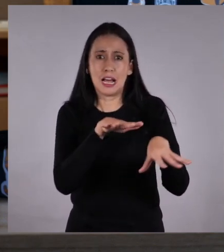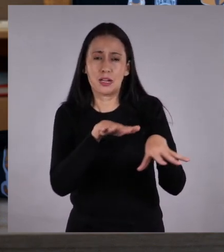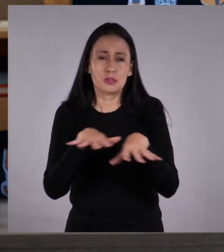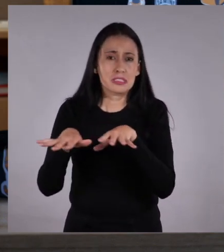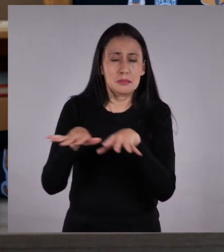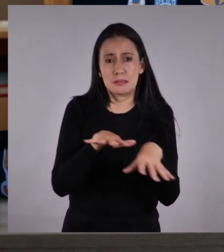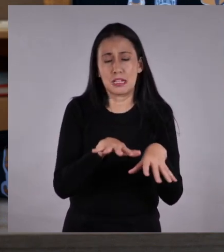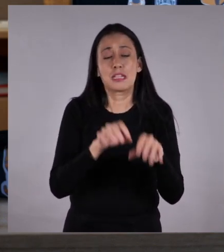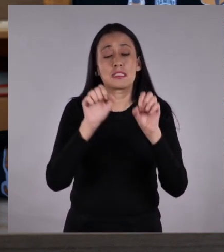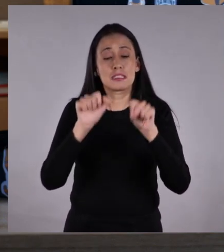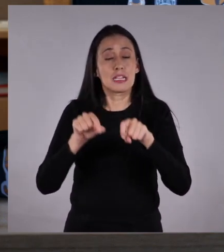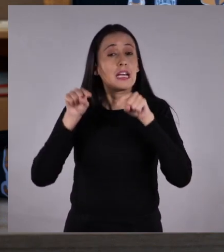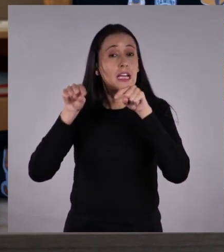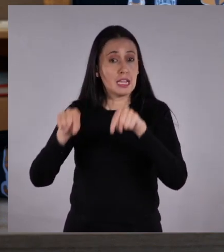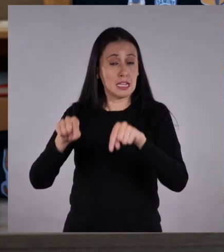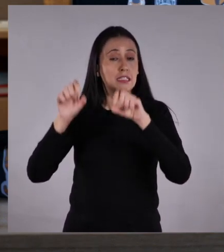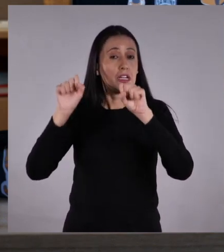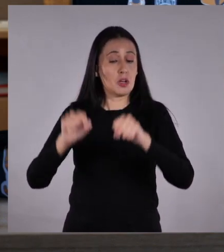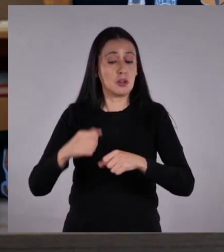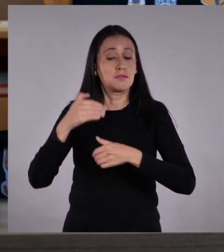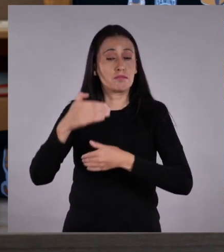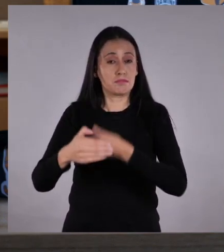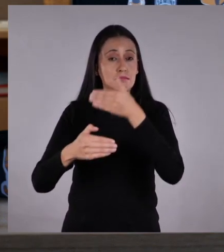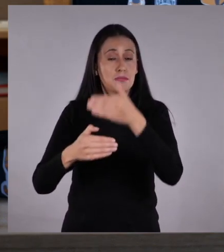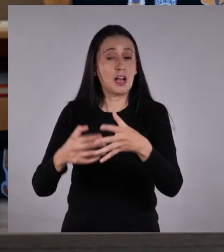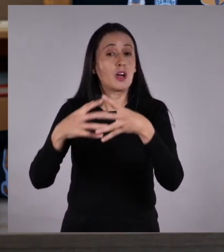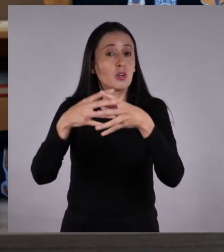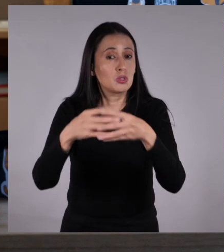que eso les haga falta en su vida.